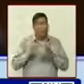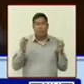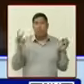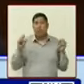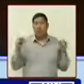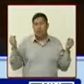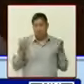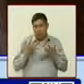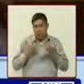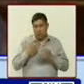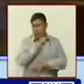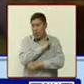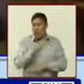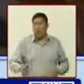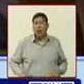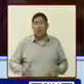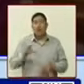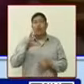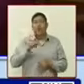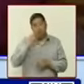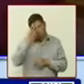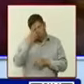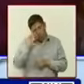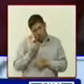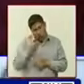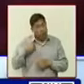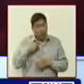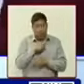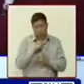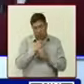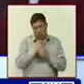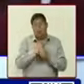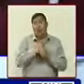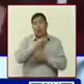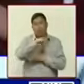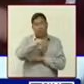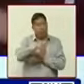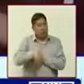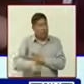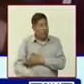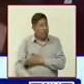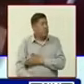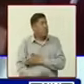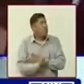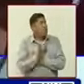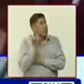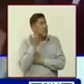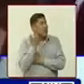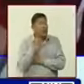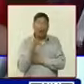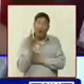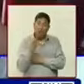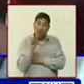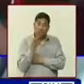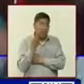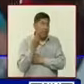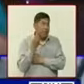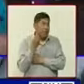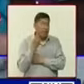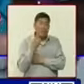miedo, la alcaldía no duerme, sus obreros trabajan y vamos a prestar atención para todos los casos. Siempre la